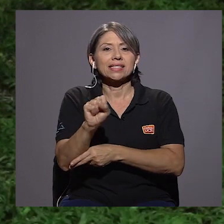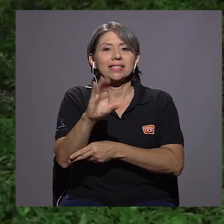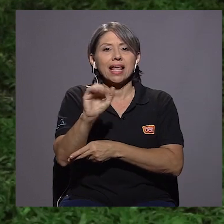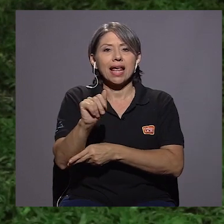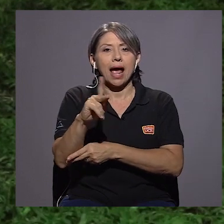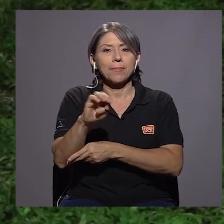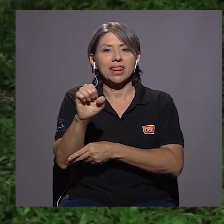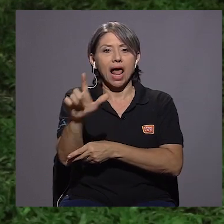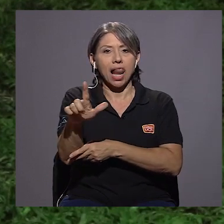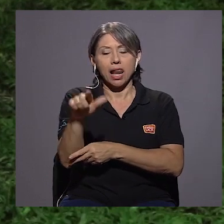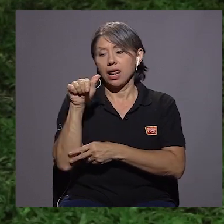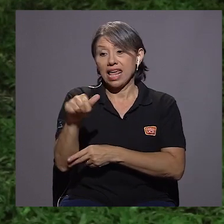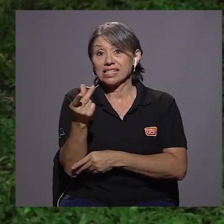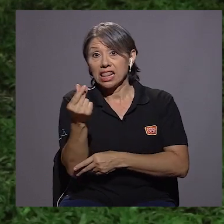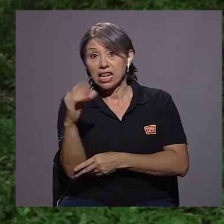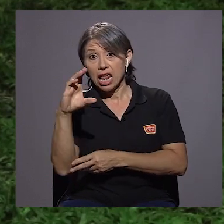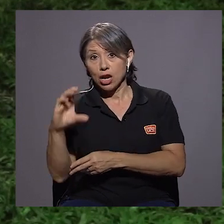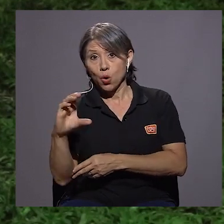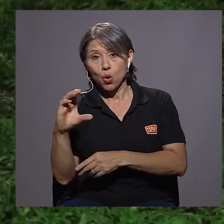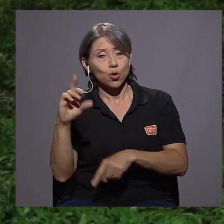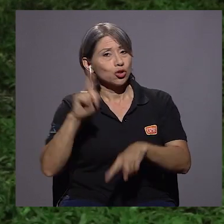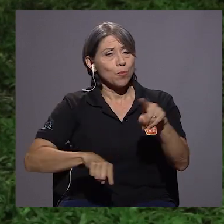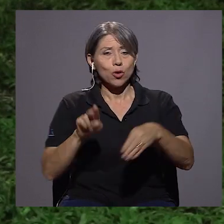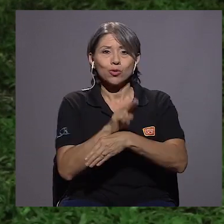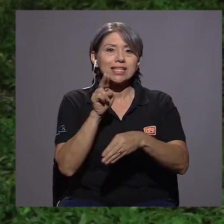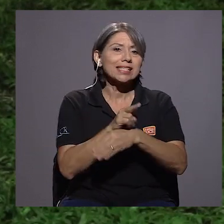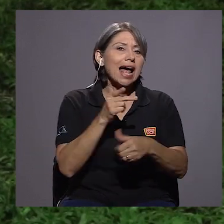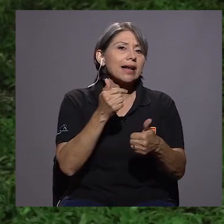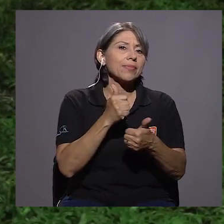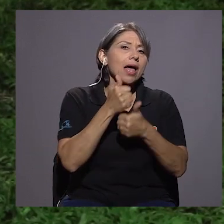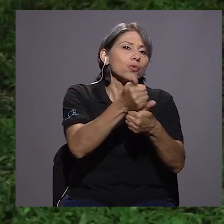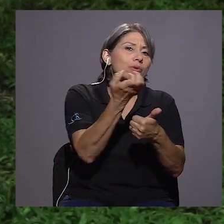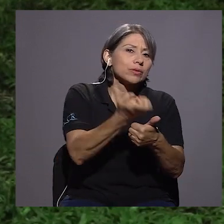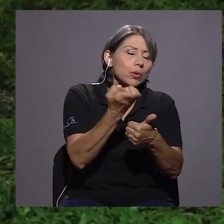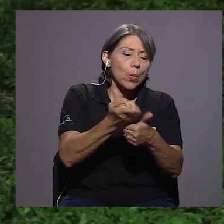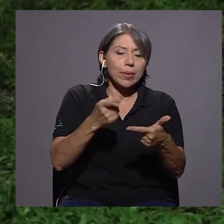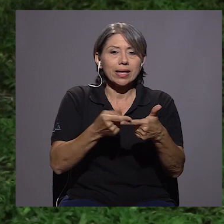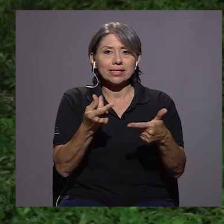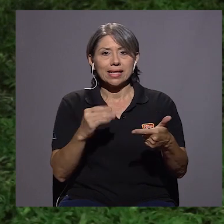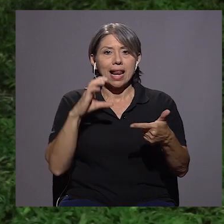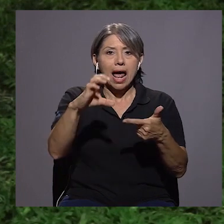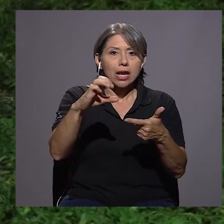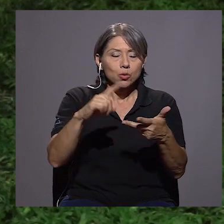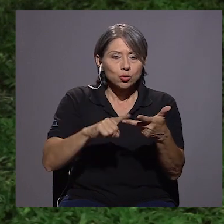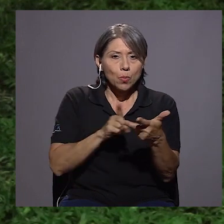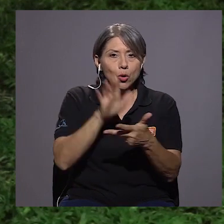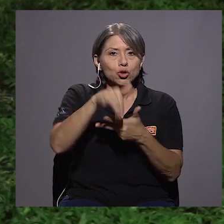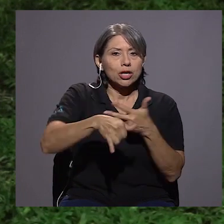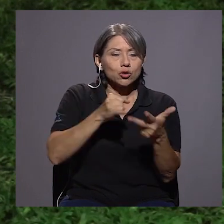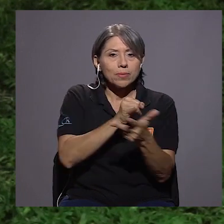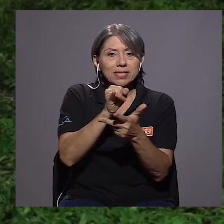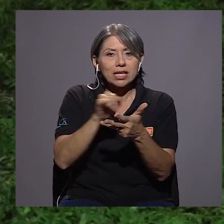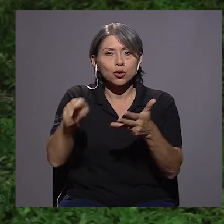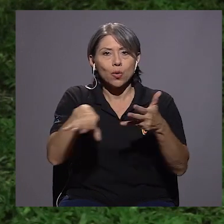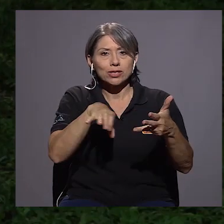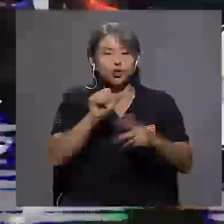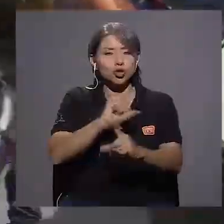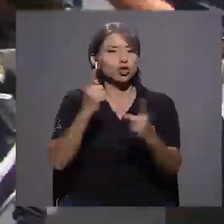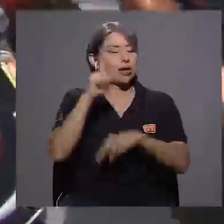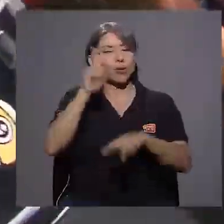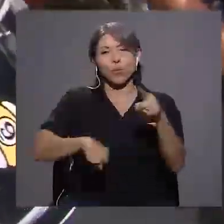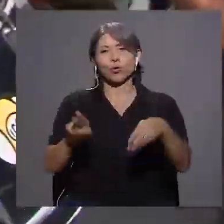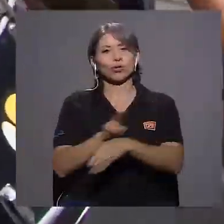Es un dinero que no se puede utilizar en becas, en salarios, en proyectos, ni de investigación, ni de acción